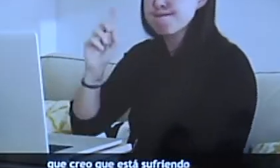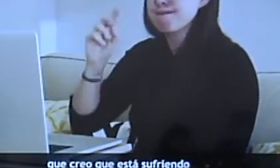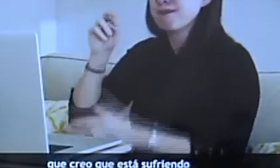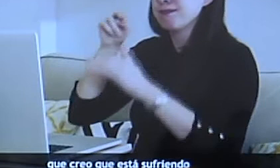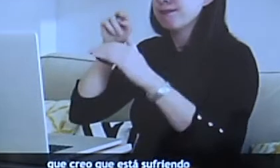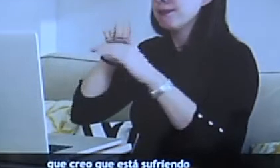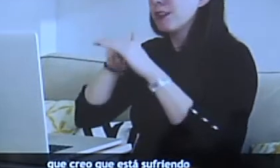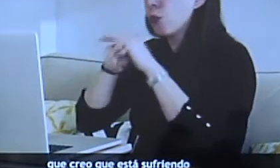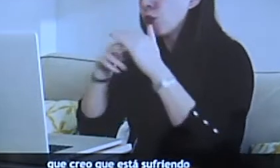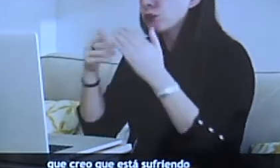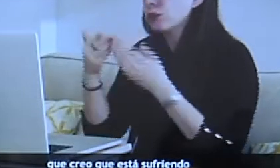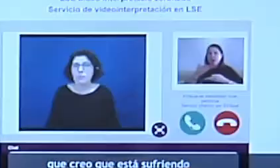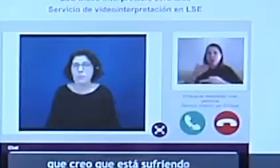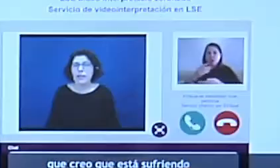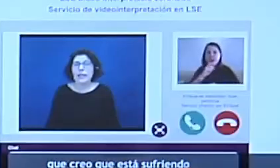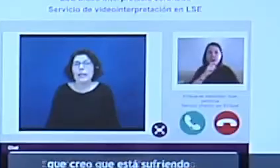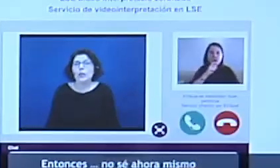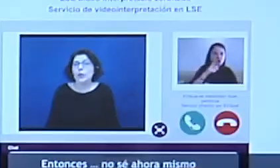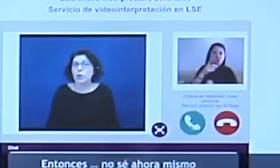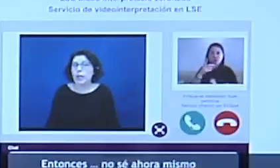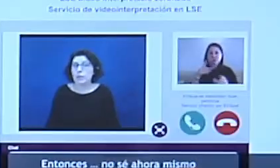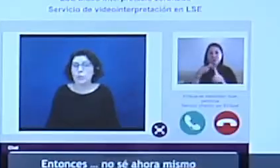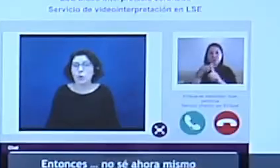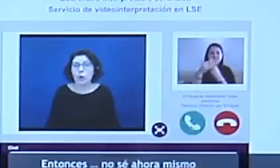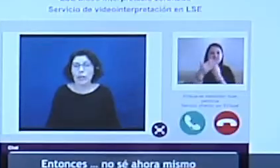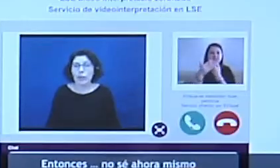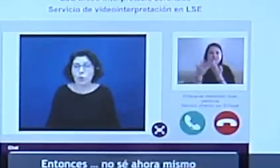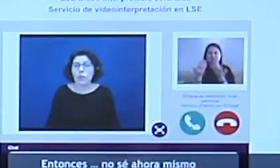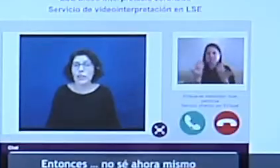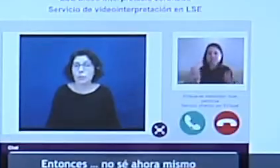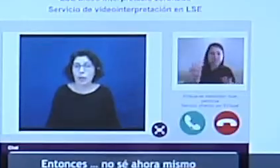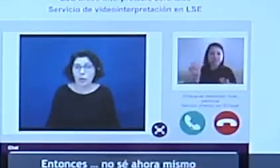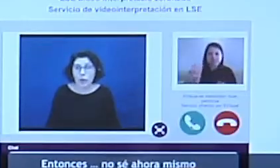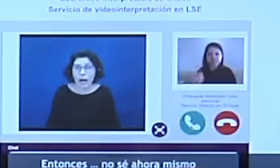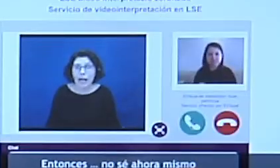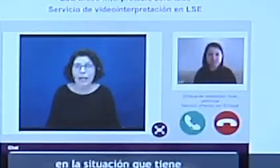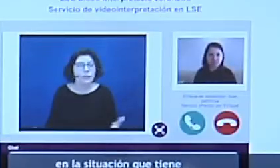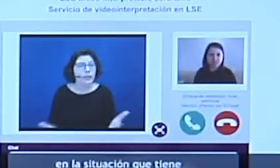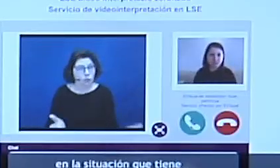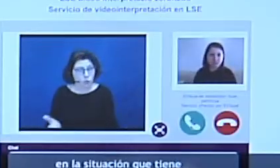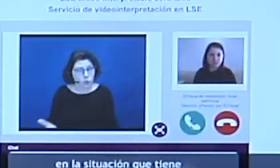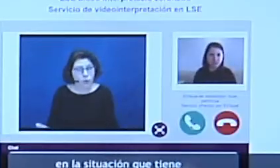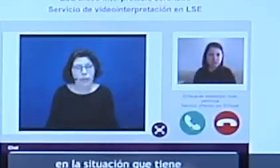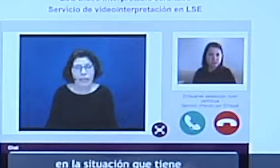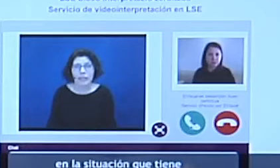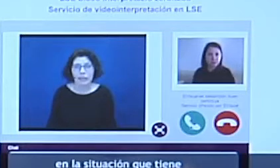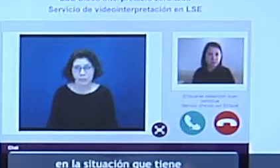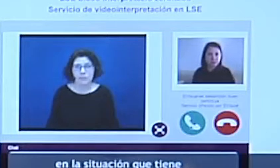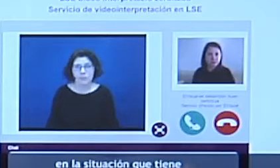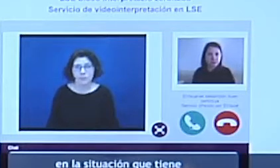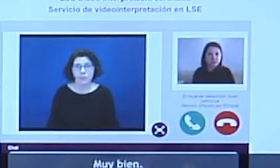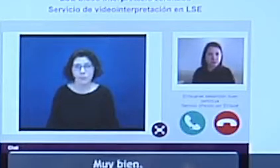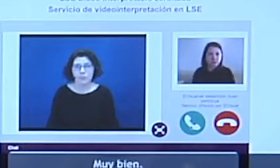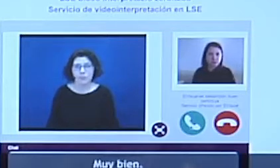sufriendo una situación de violencia. Entonces, no sé ahora mismo con qué recursos se le puede ayudar, en fin, en su situación que